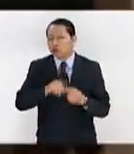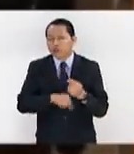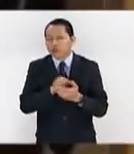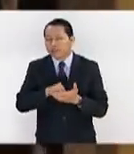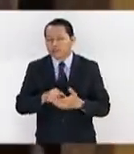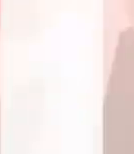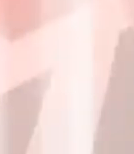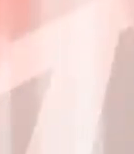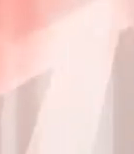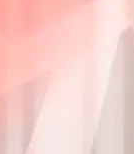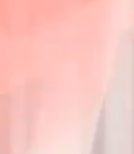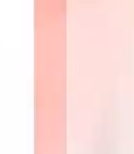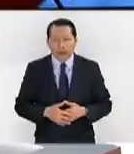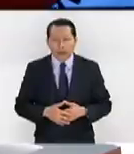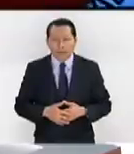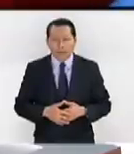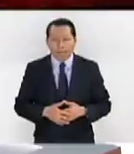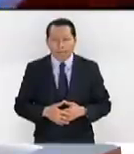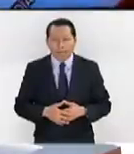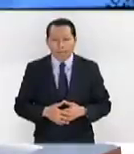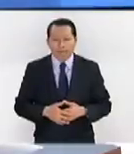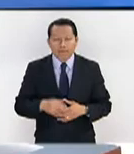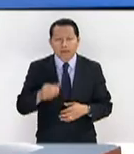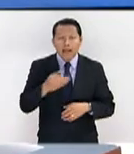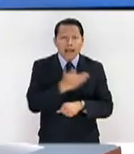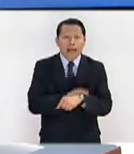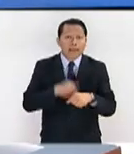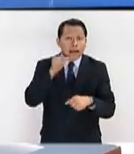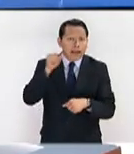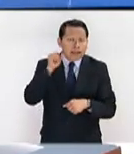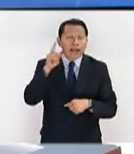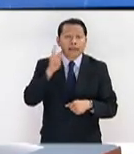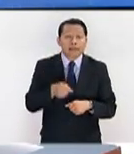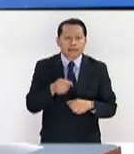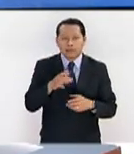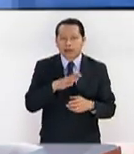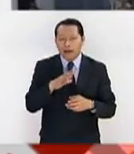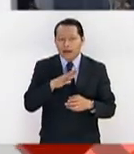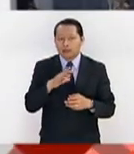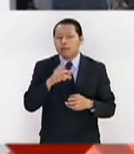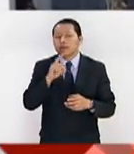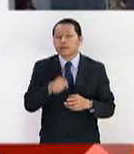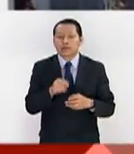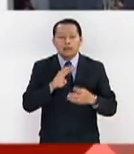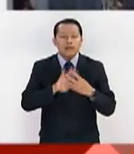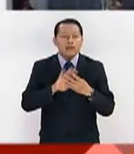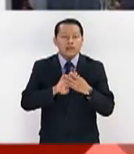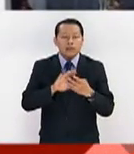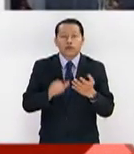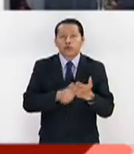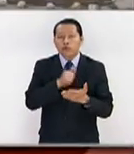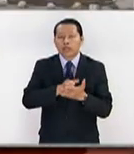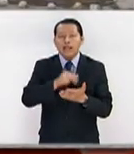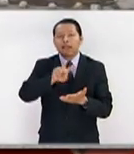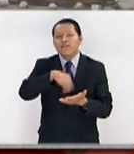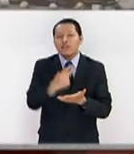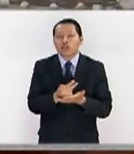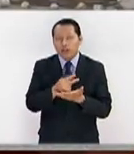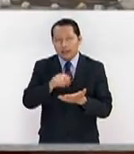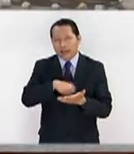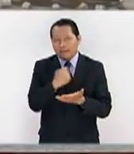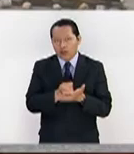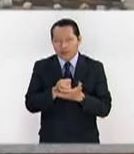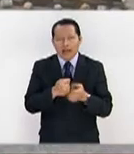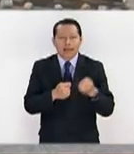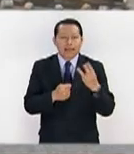responsables. Y ayer por la tarde se registró un enfrentamiento al interior de un penal en Ciudad Victoria, Tamaulipas, que dejó